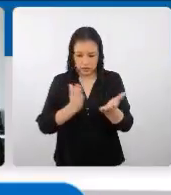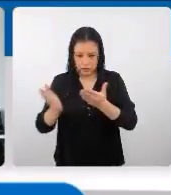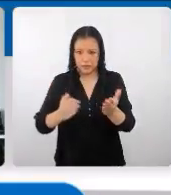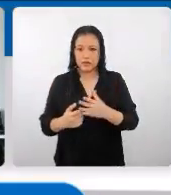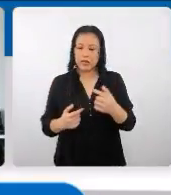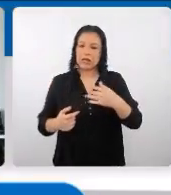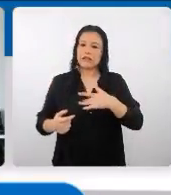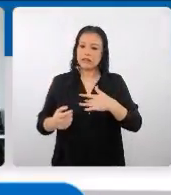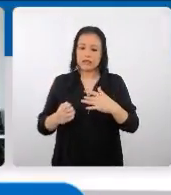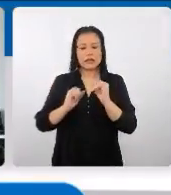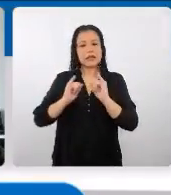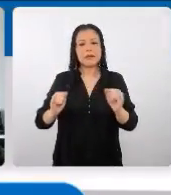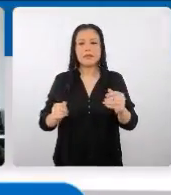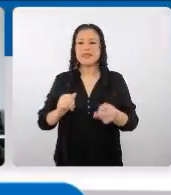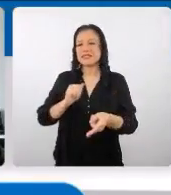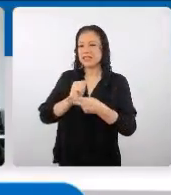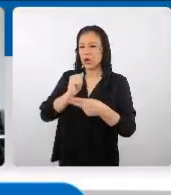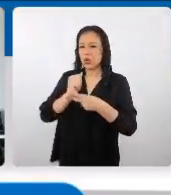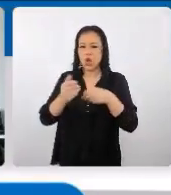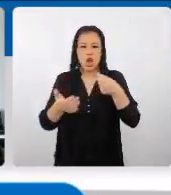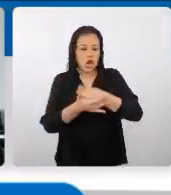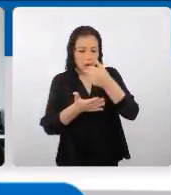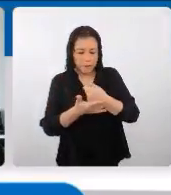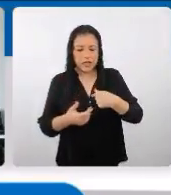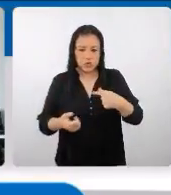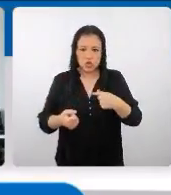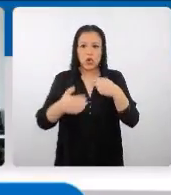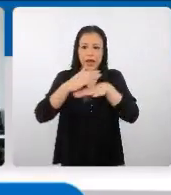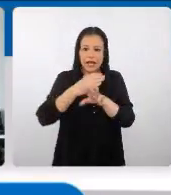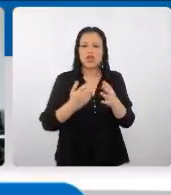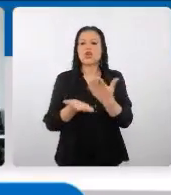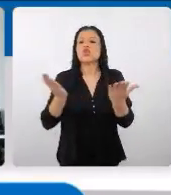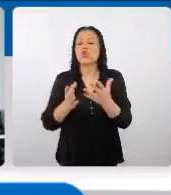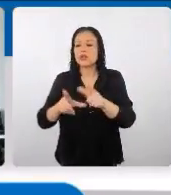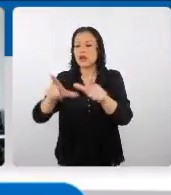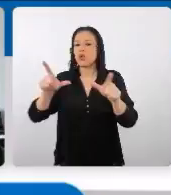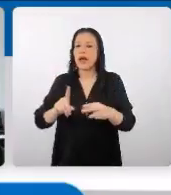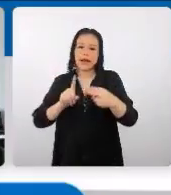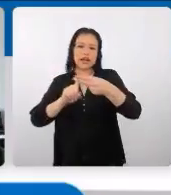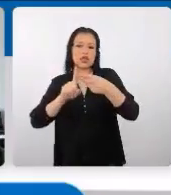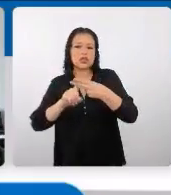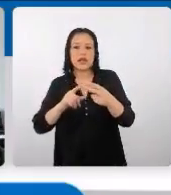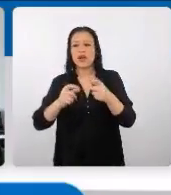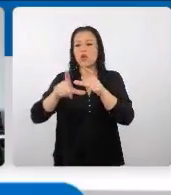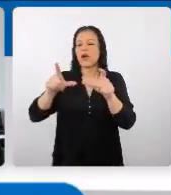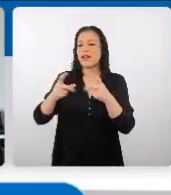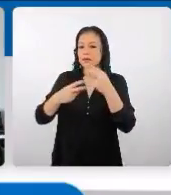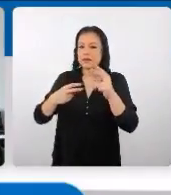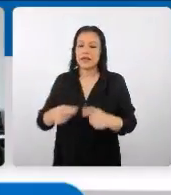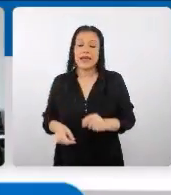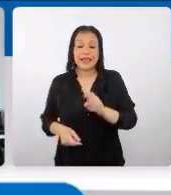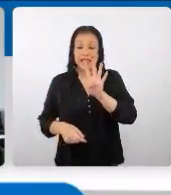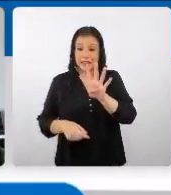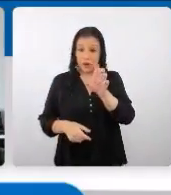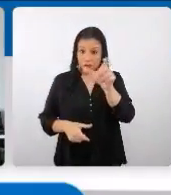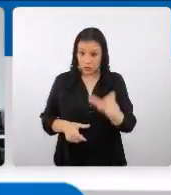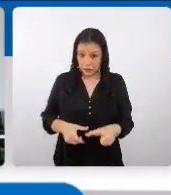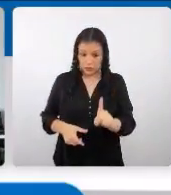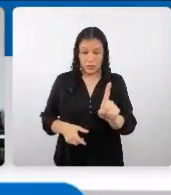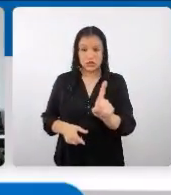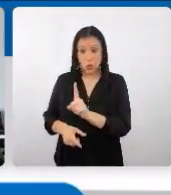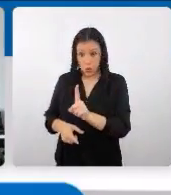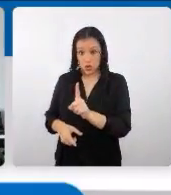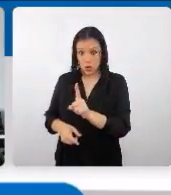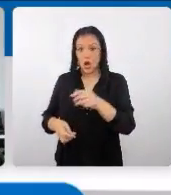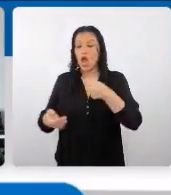y más seguros comprando todo por su cuenta. La mitad de ellos, ¿verdad? Y uno de cada cuatro compraría